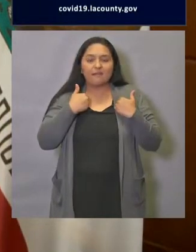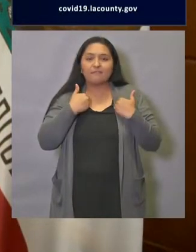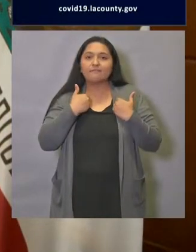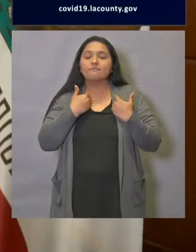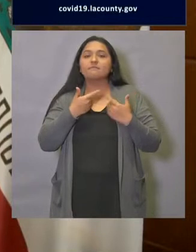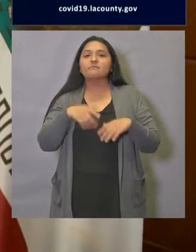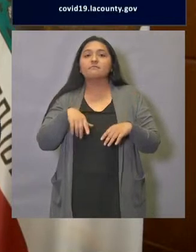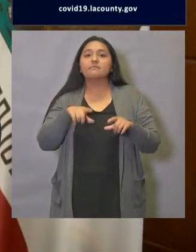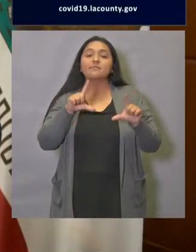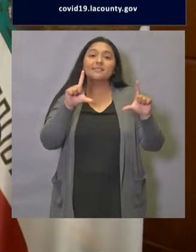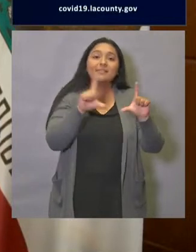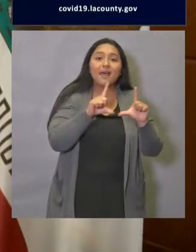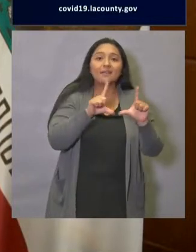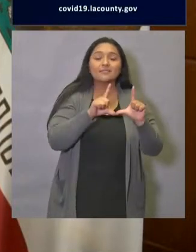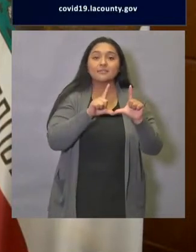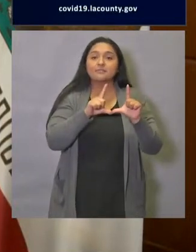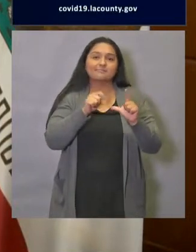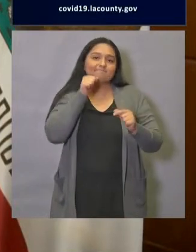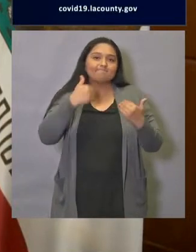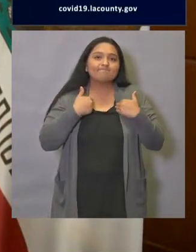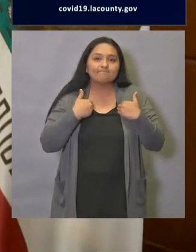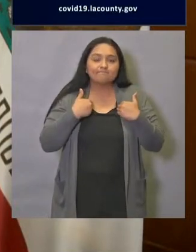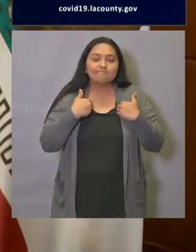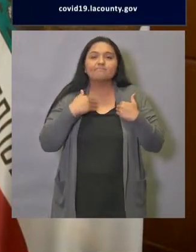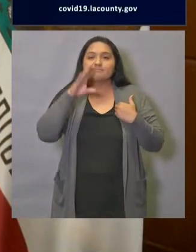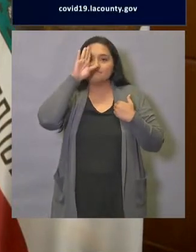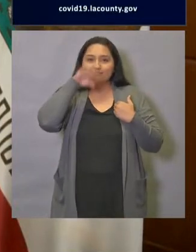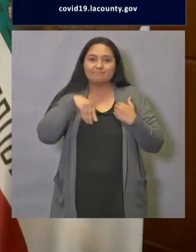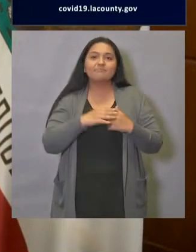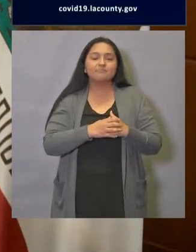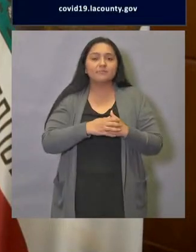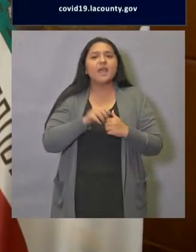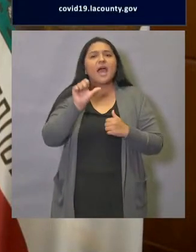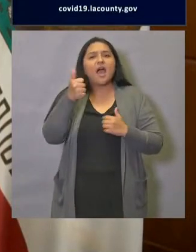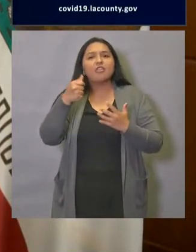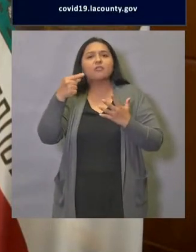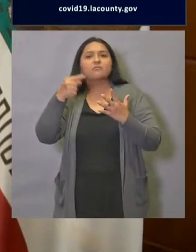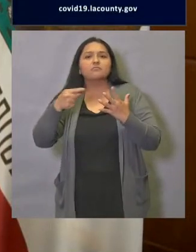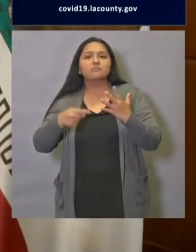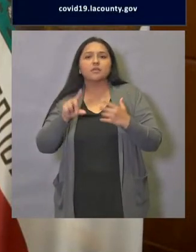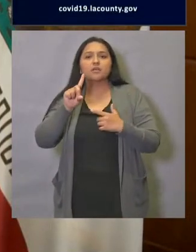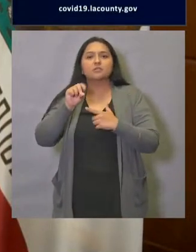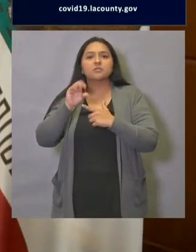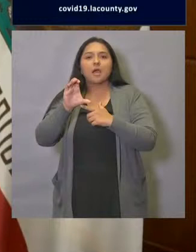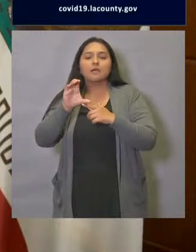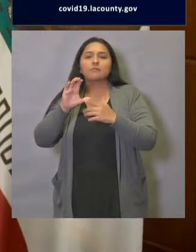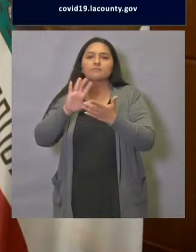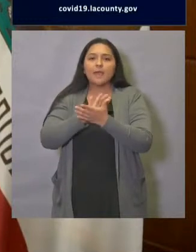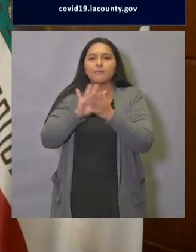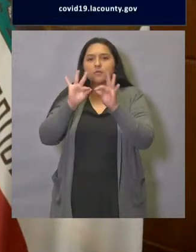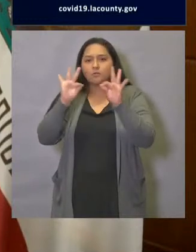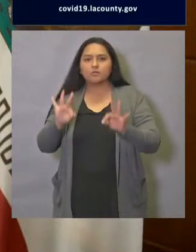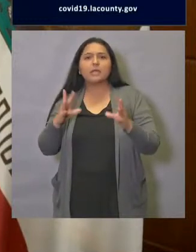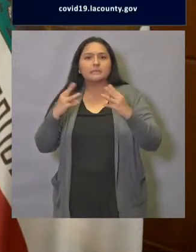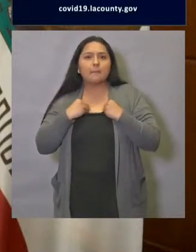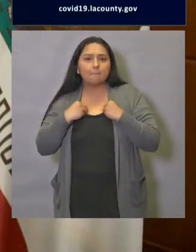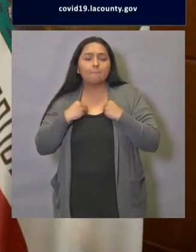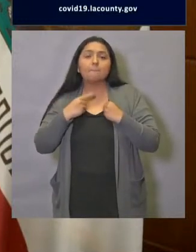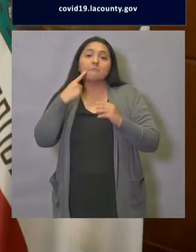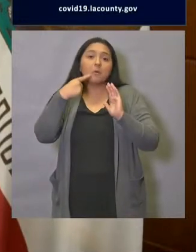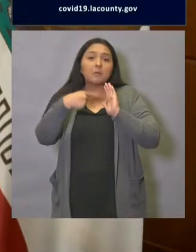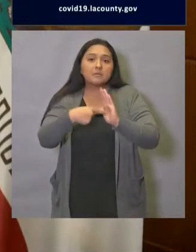foto o una licencia de manejar. Hay otros documentos que se aceptan, como recibos de